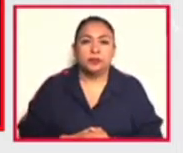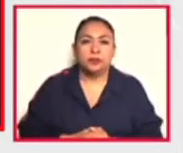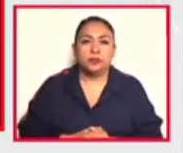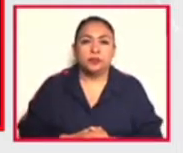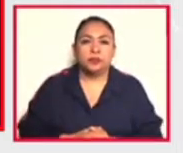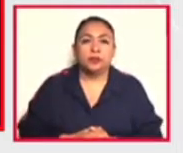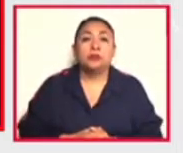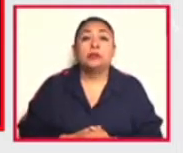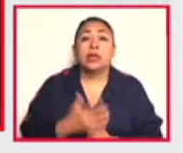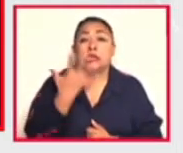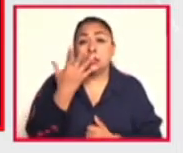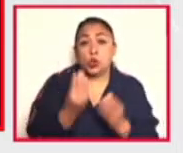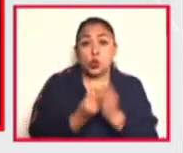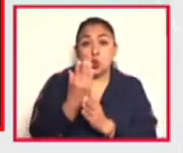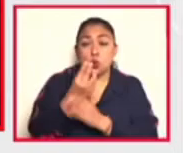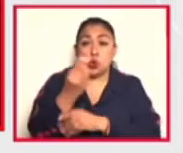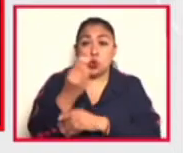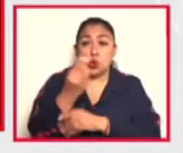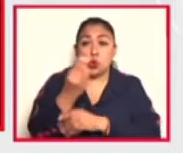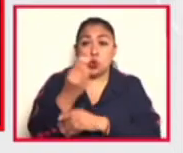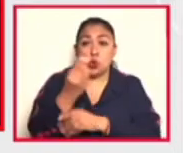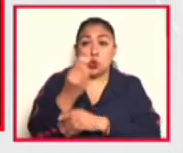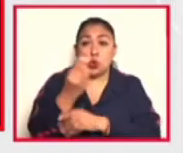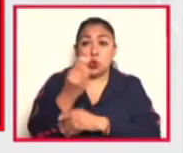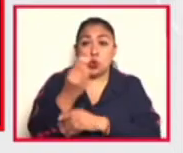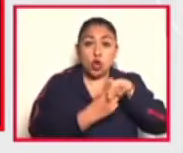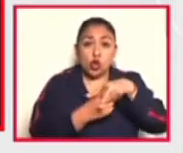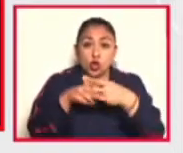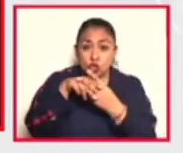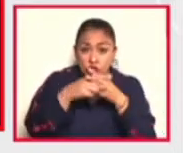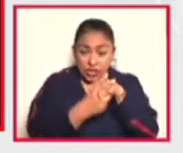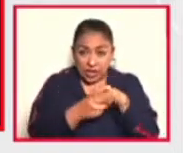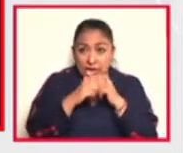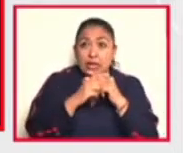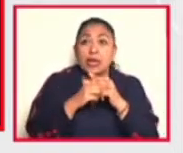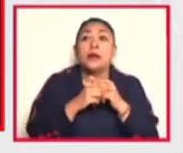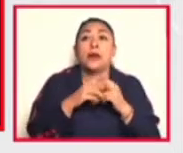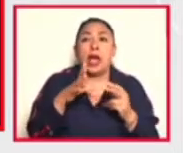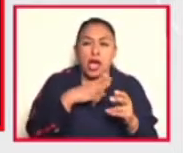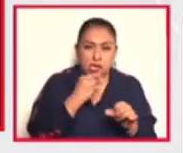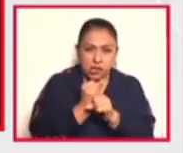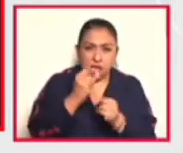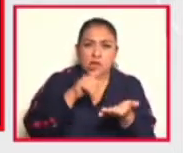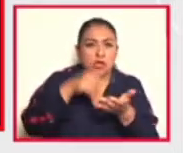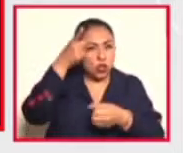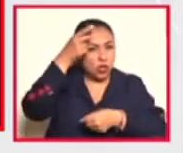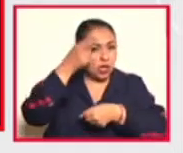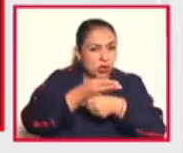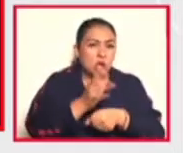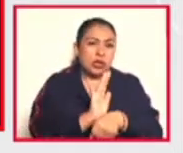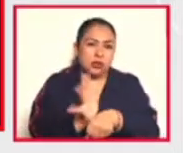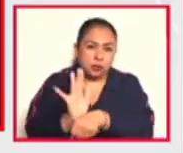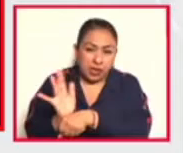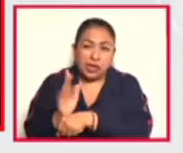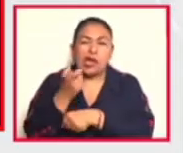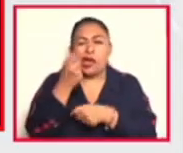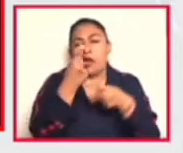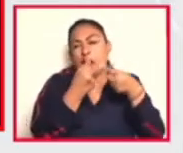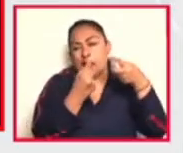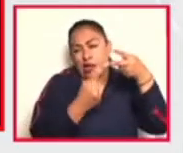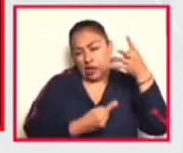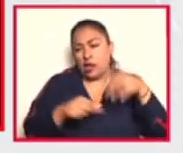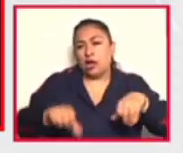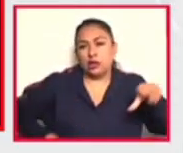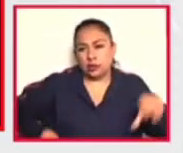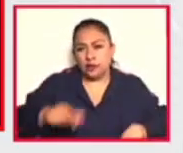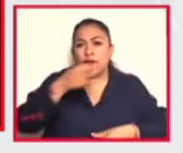Cinco estrenos mundiales, una función de lucha libre, dos homenajes y encuentros virtuales con los directores de películas son algunas de las actividades que el